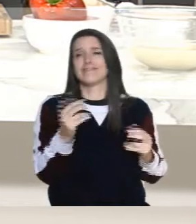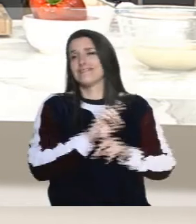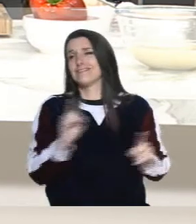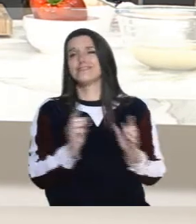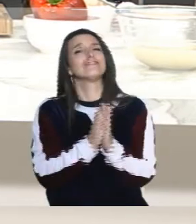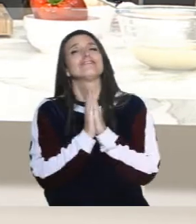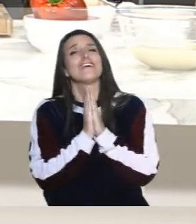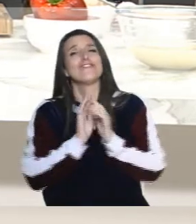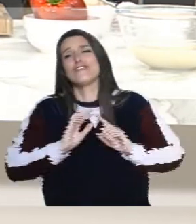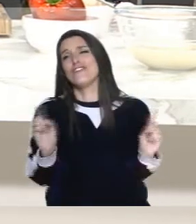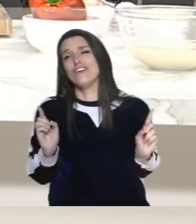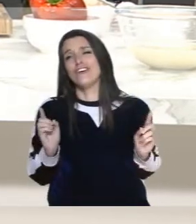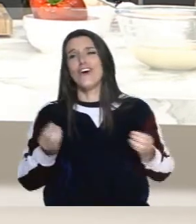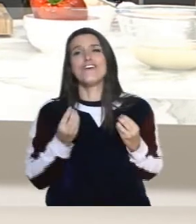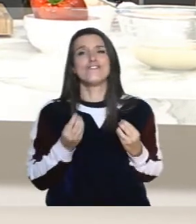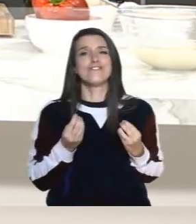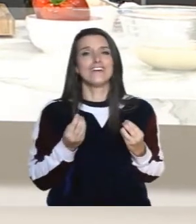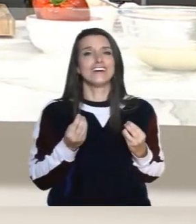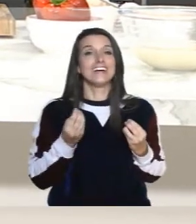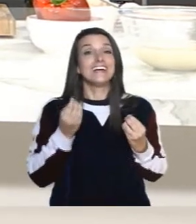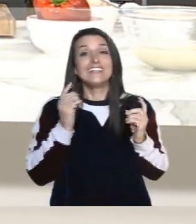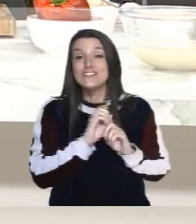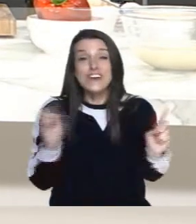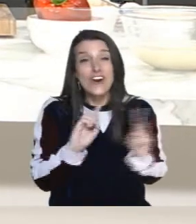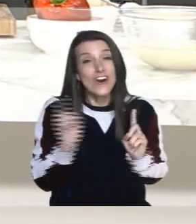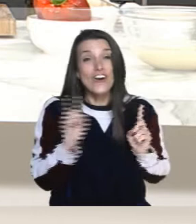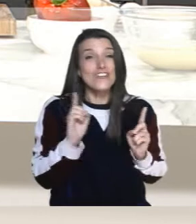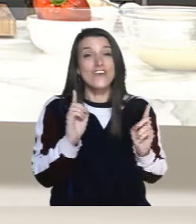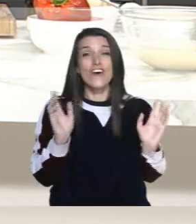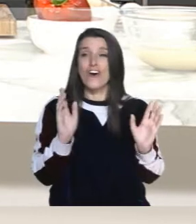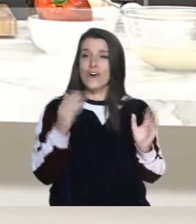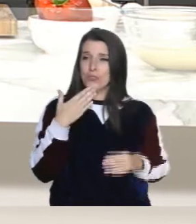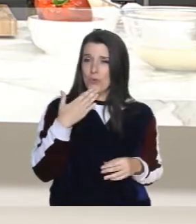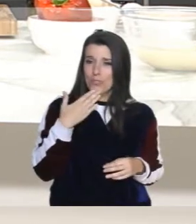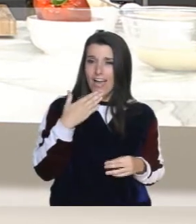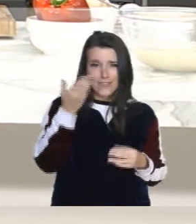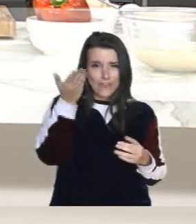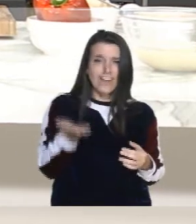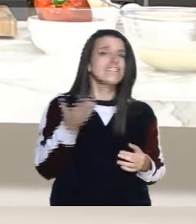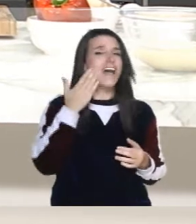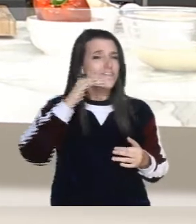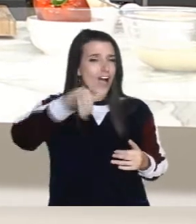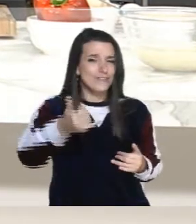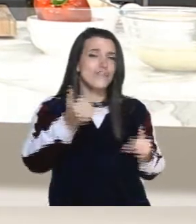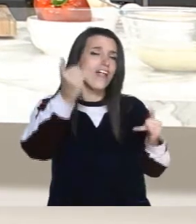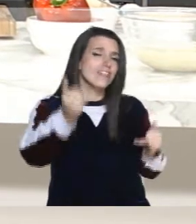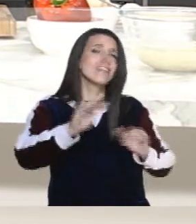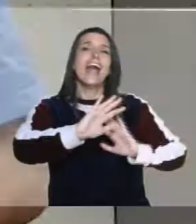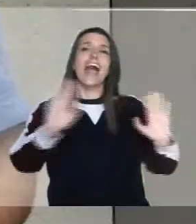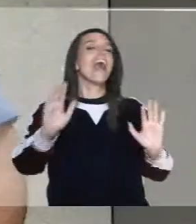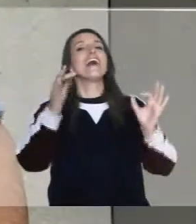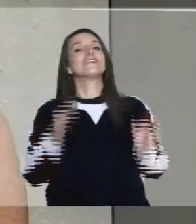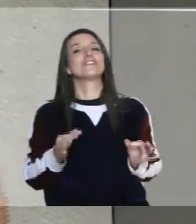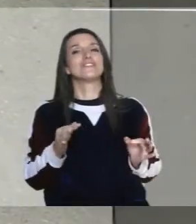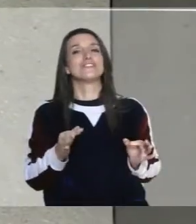por favor, de arranca la semana y ya están dudando de mi palabra. Lejos está de nosotros dudar de tu palabra. Por favor, Emilio, de ninguna manera. Ganaste la lasaña.